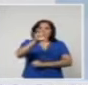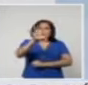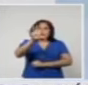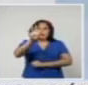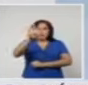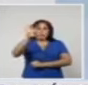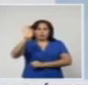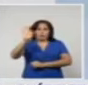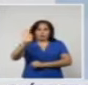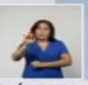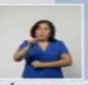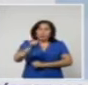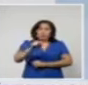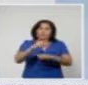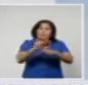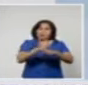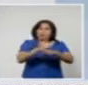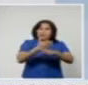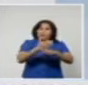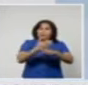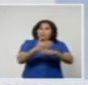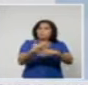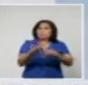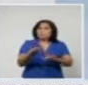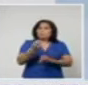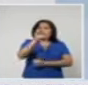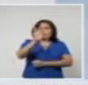367.958, para una tasa de letalidad de